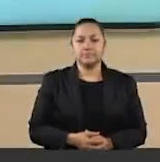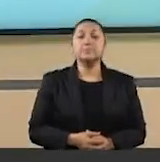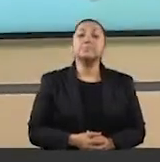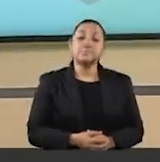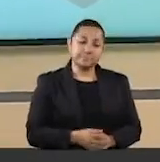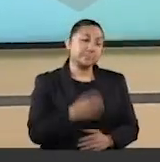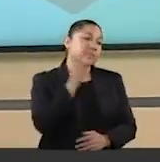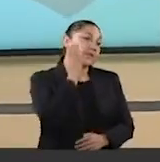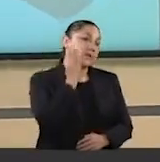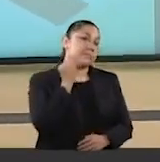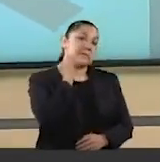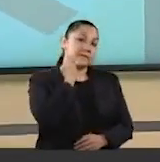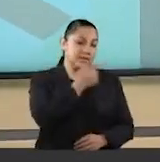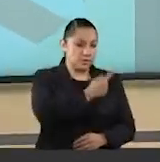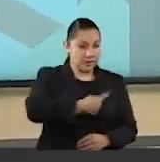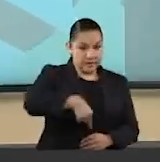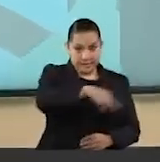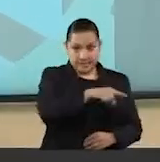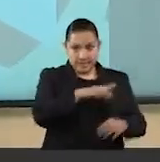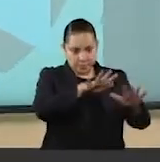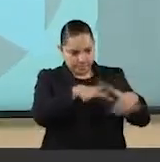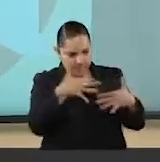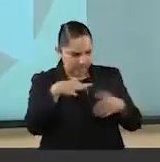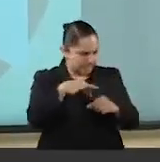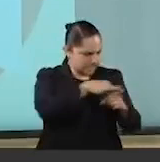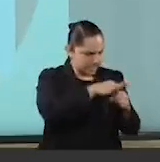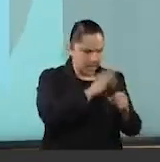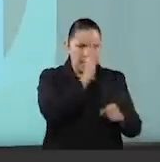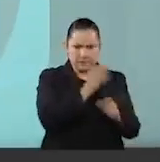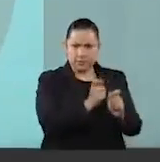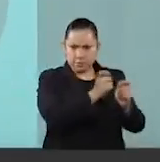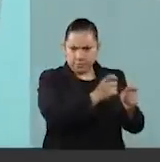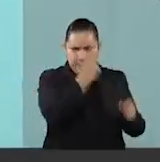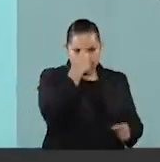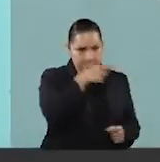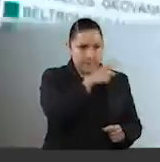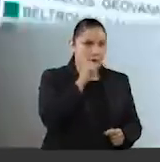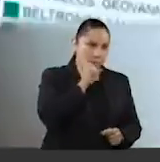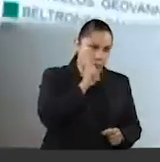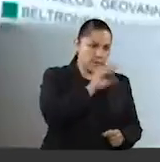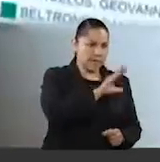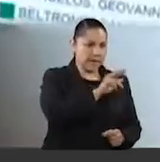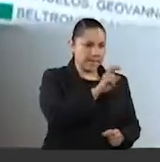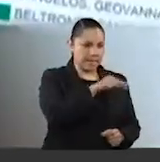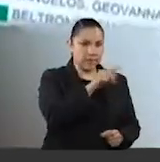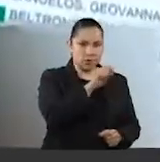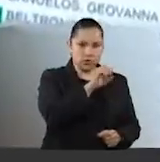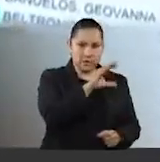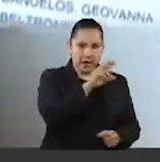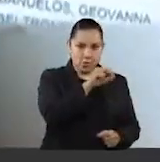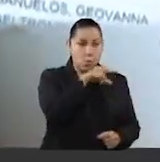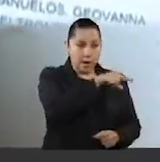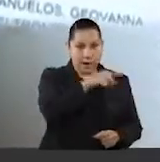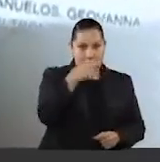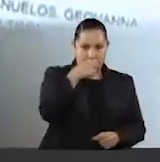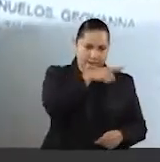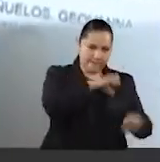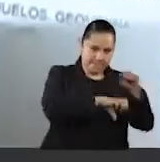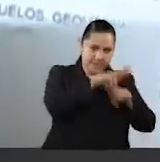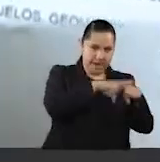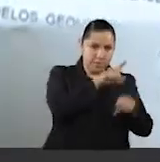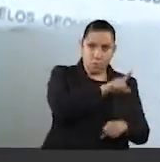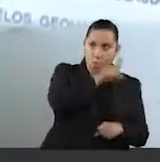El Senado de la República ratificó el nombramiento de Carmen Moreno Toscano como embajadora de México en el Reino de los Países